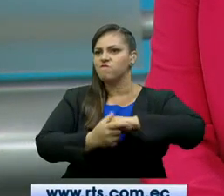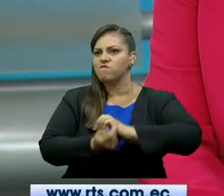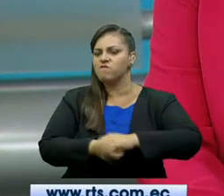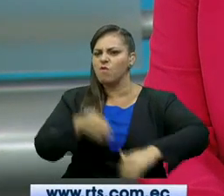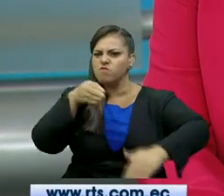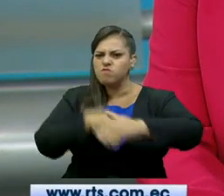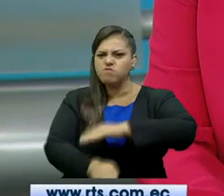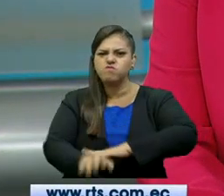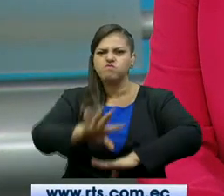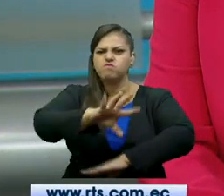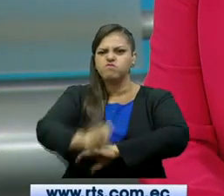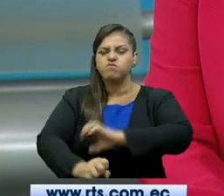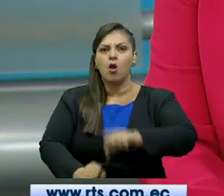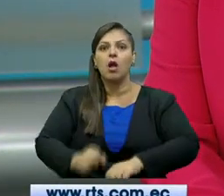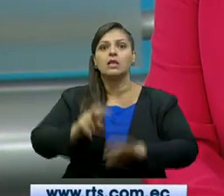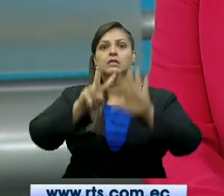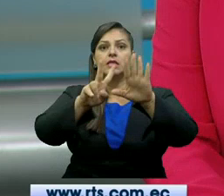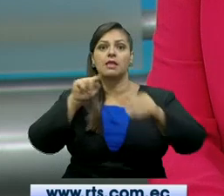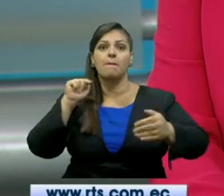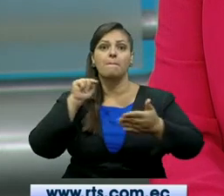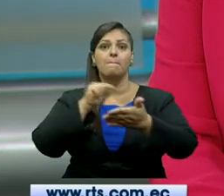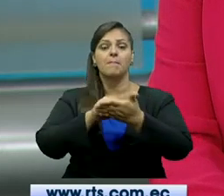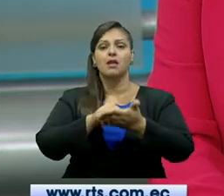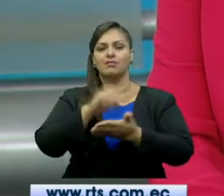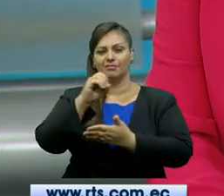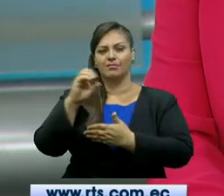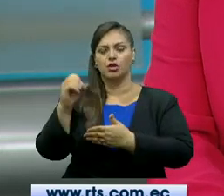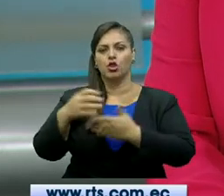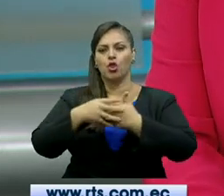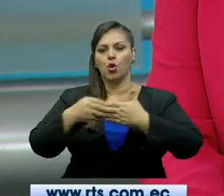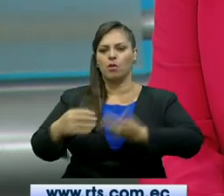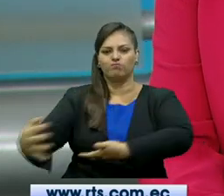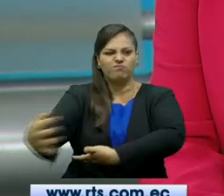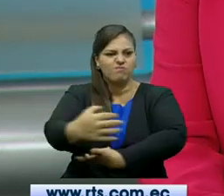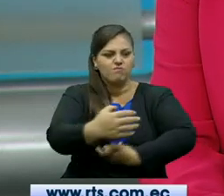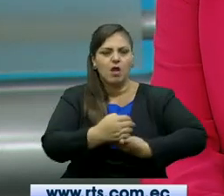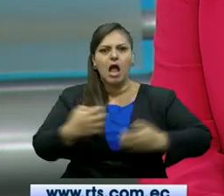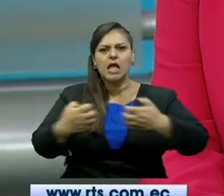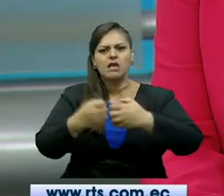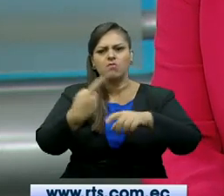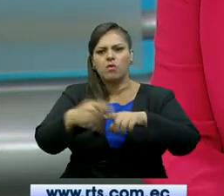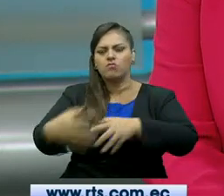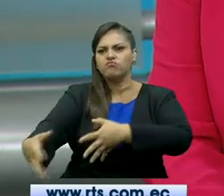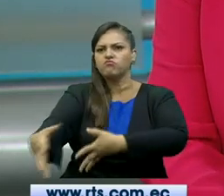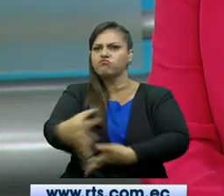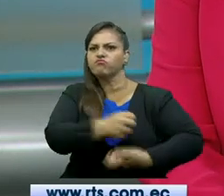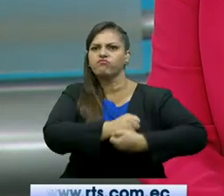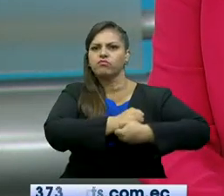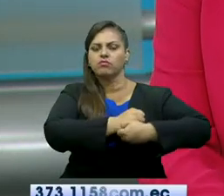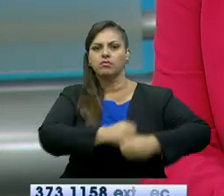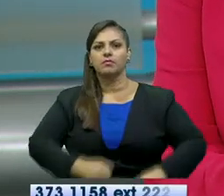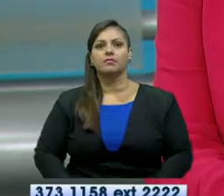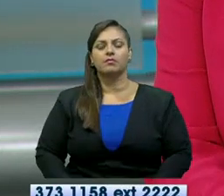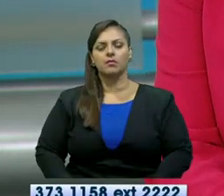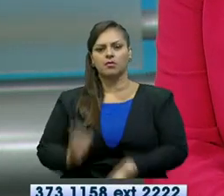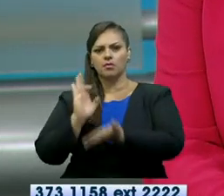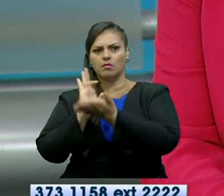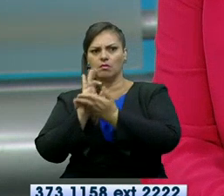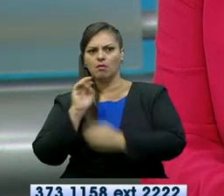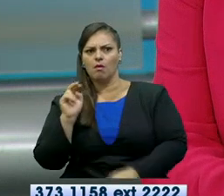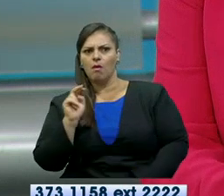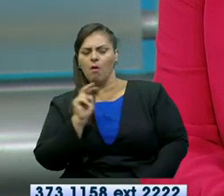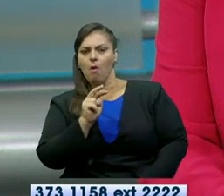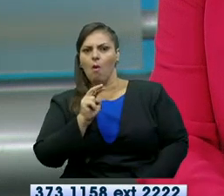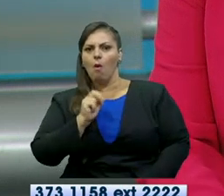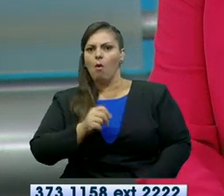de digitación situada en la cooperativa de Limonal, al norte de Guayaquil. Según los testigos, los delincuentes conocían la ubicación de cada cosa